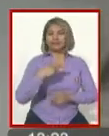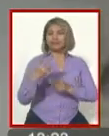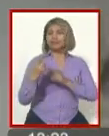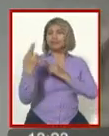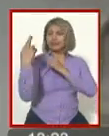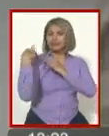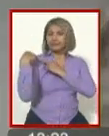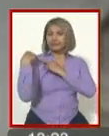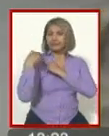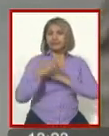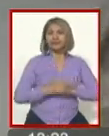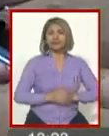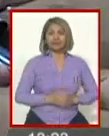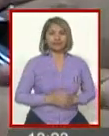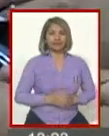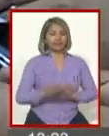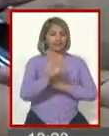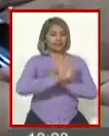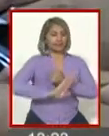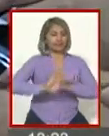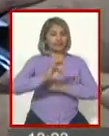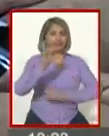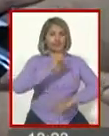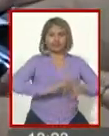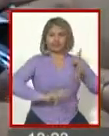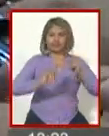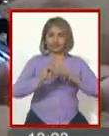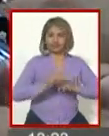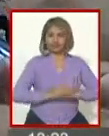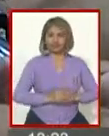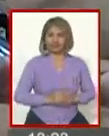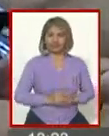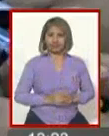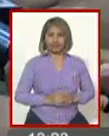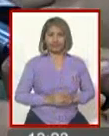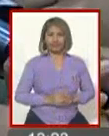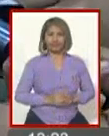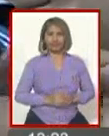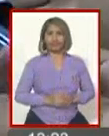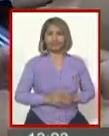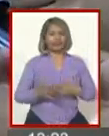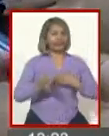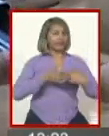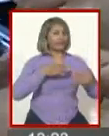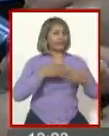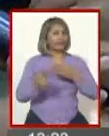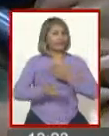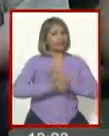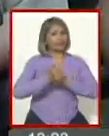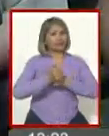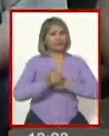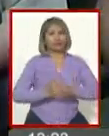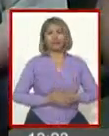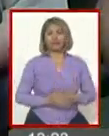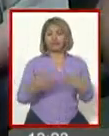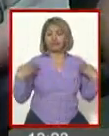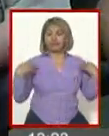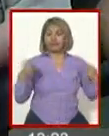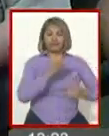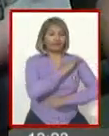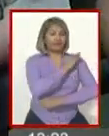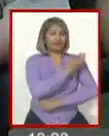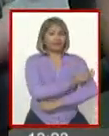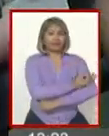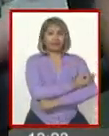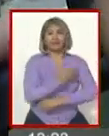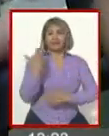deber, misión, es proteger a los ciudadanos sin importar el riesgo que corremos. La valiente policía